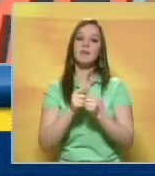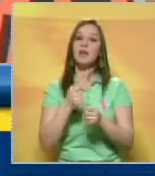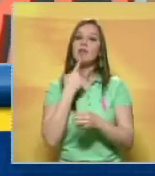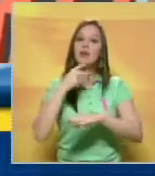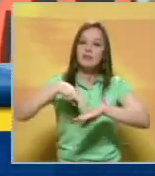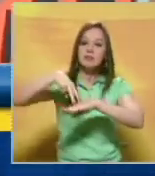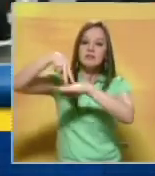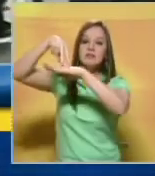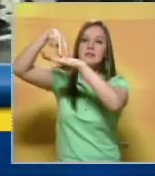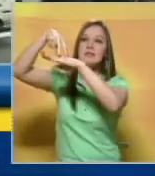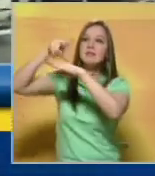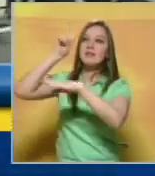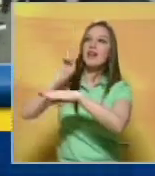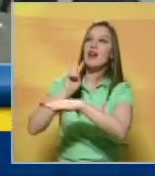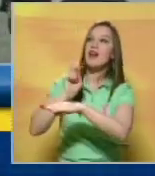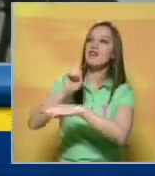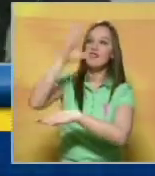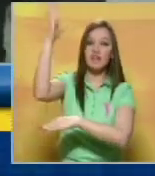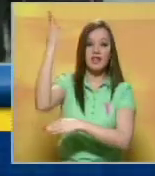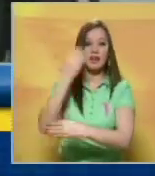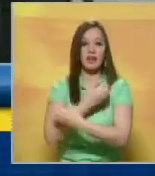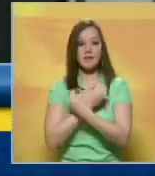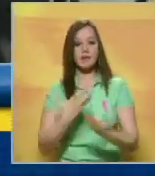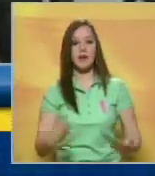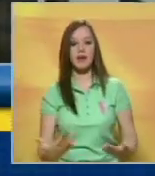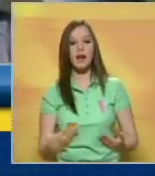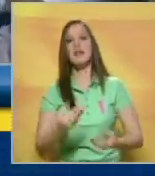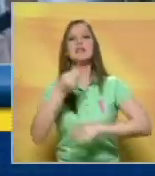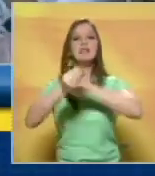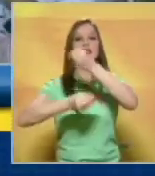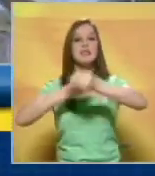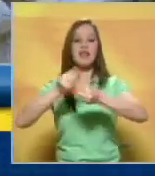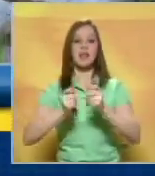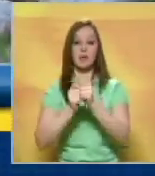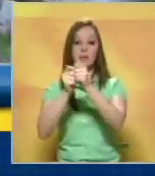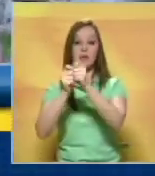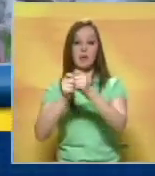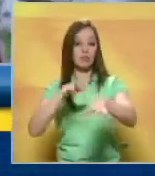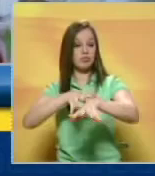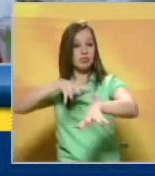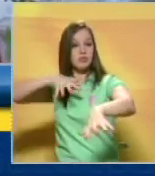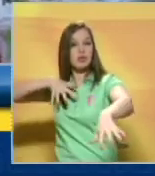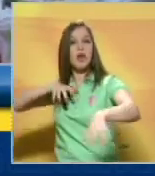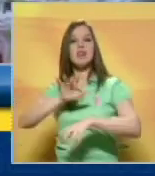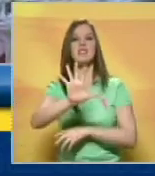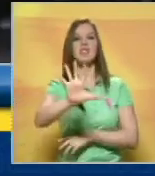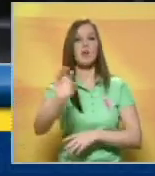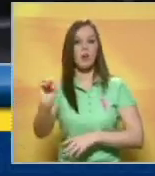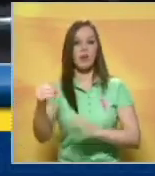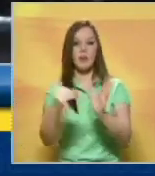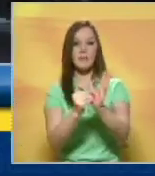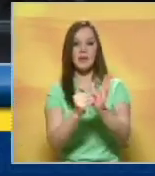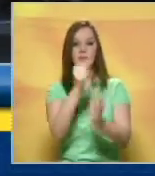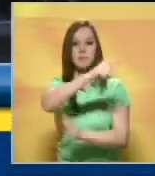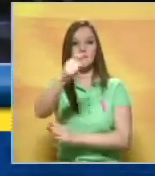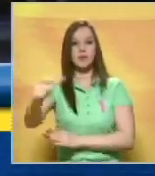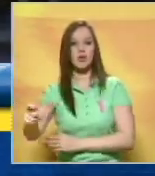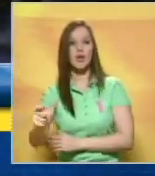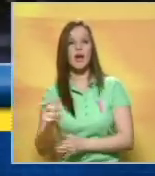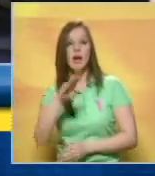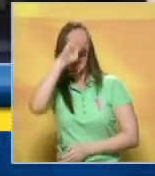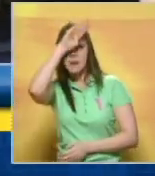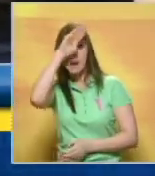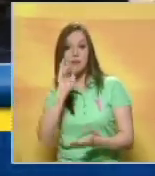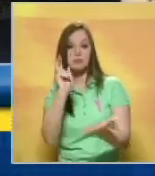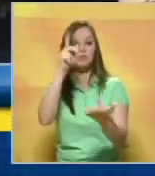un estadio de la ciudad de Daejeon, al sur de Seúl, con capacidad para 50.000 personas. El pontífice acudió al